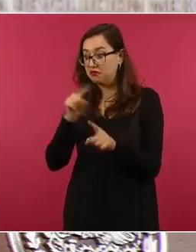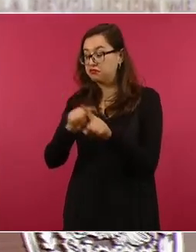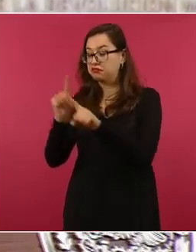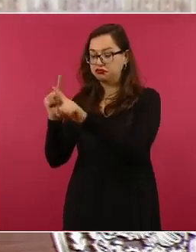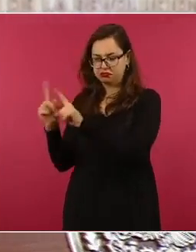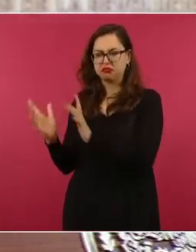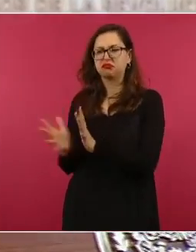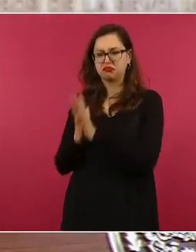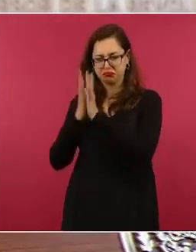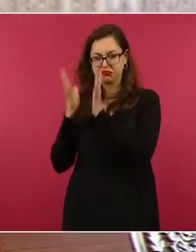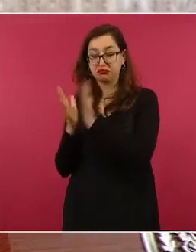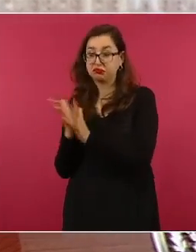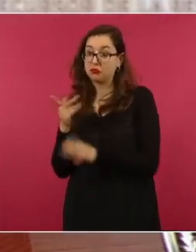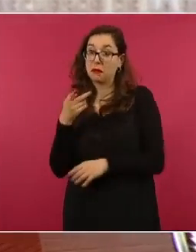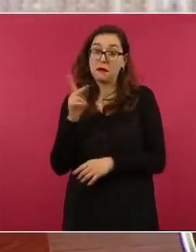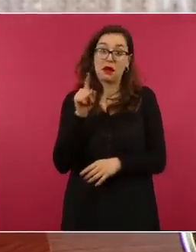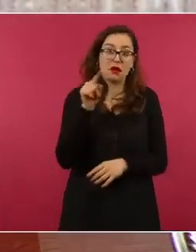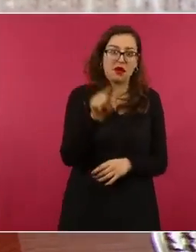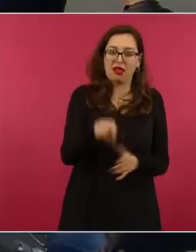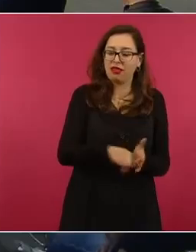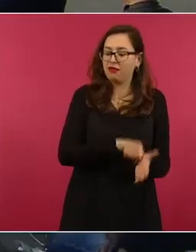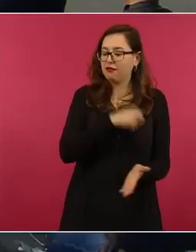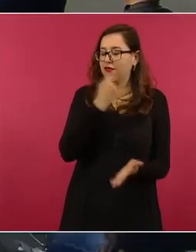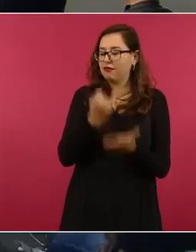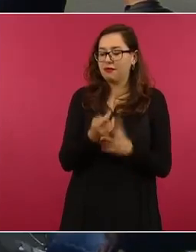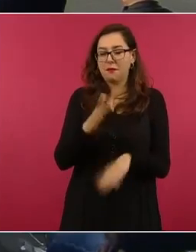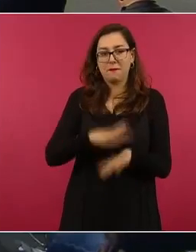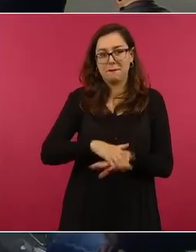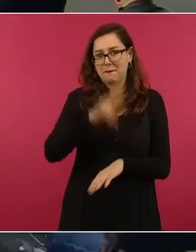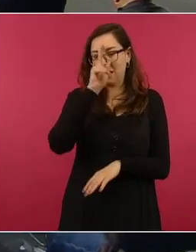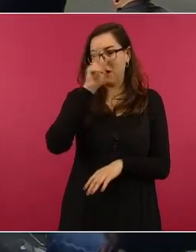Entonces, como no pudieron